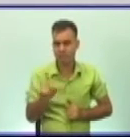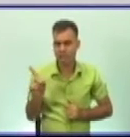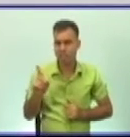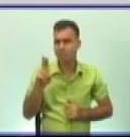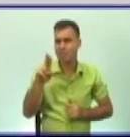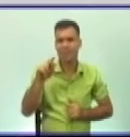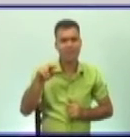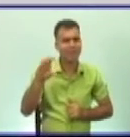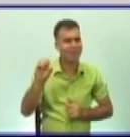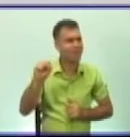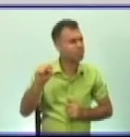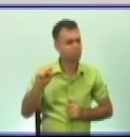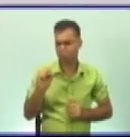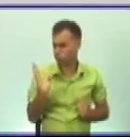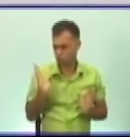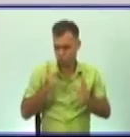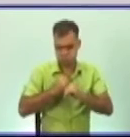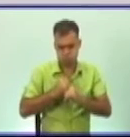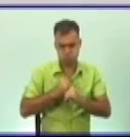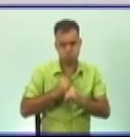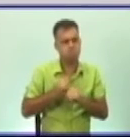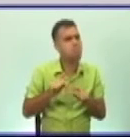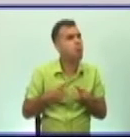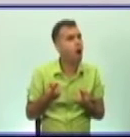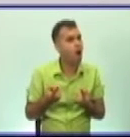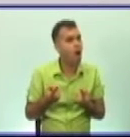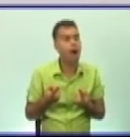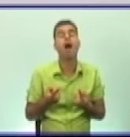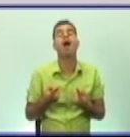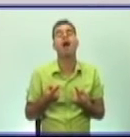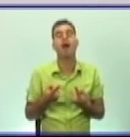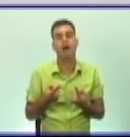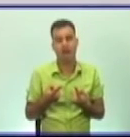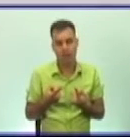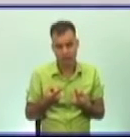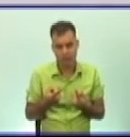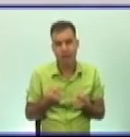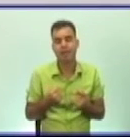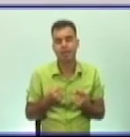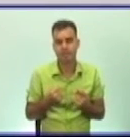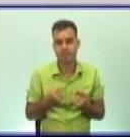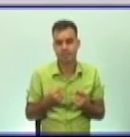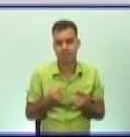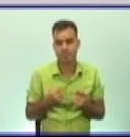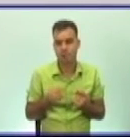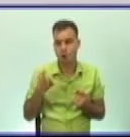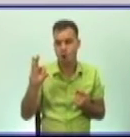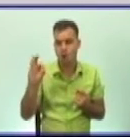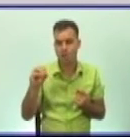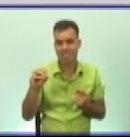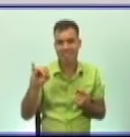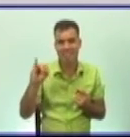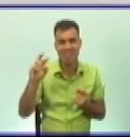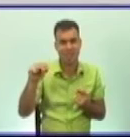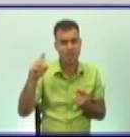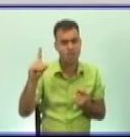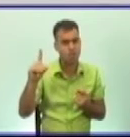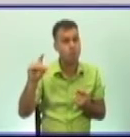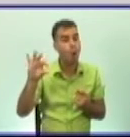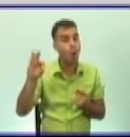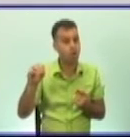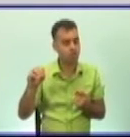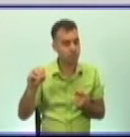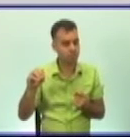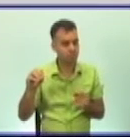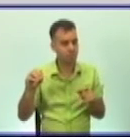resonancia? Evidente, ¿verdad? La reactancia inductiva nos dio 80. ¿Y la reactancia capacitiva cuánto nos dio?